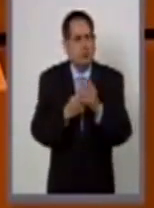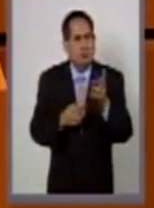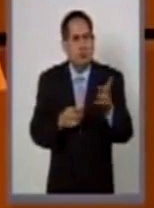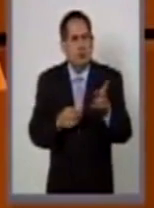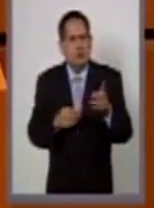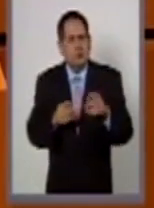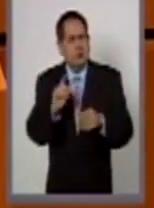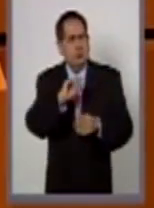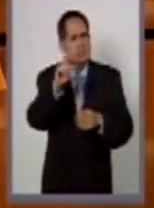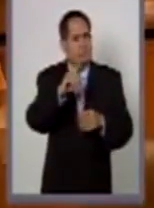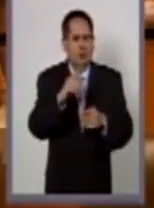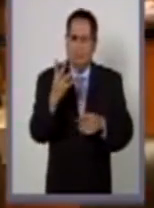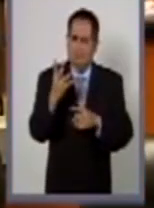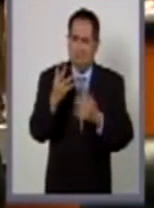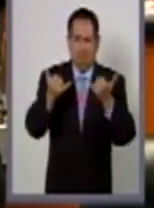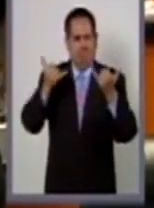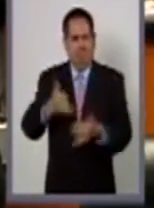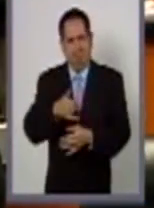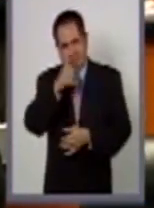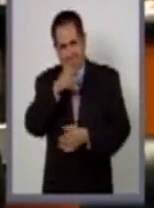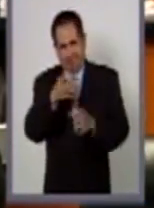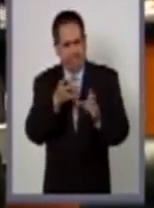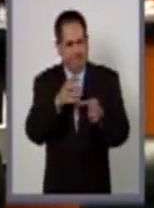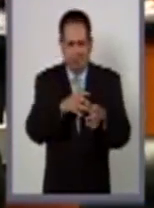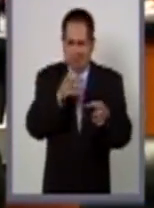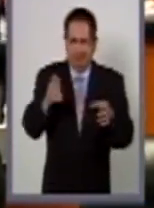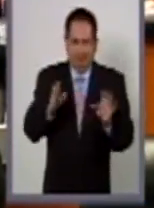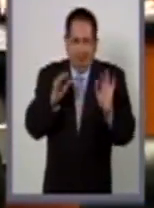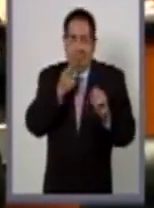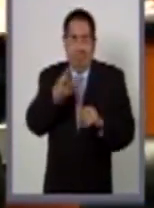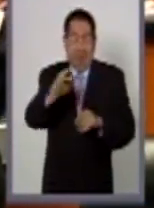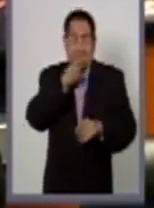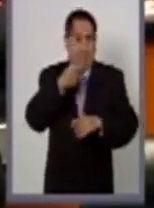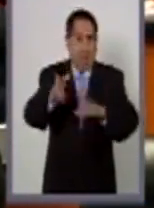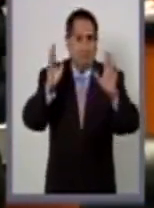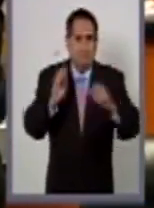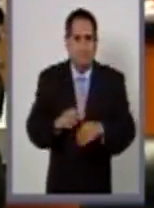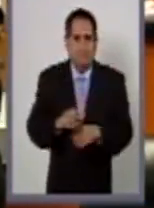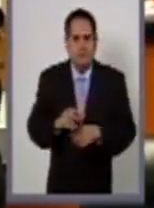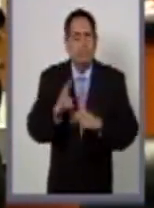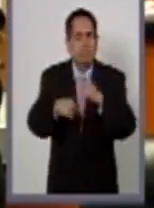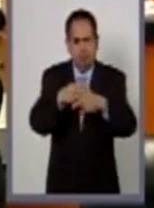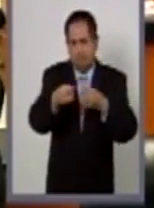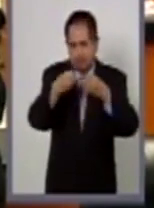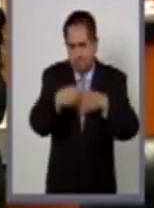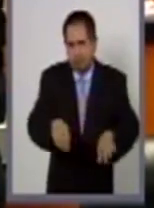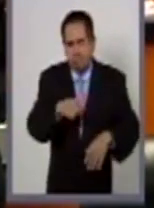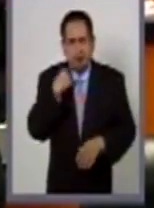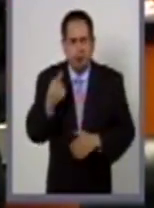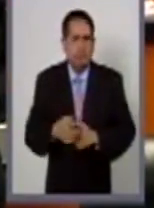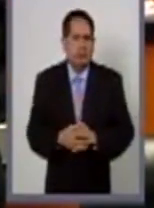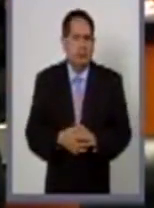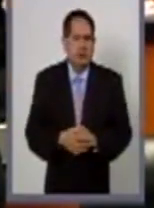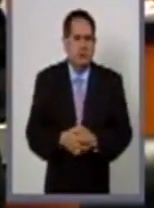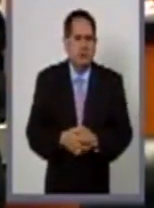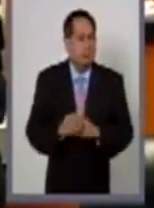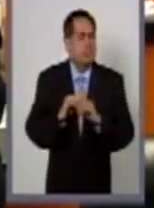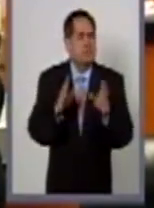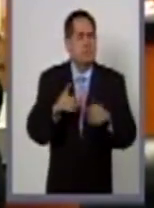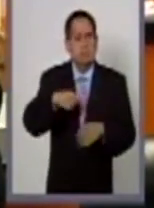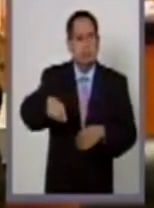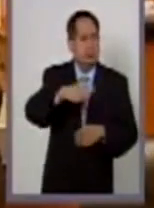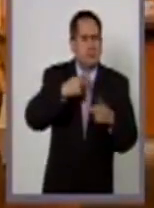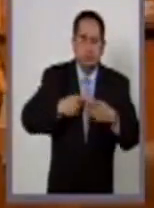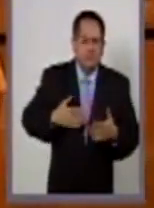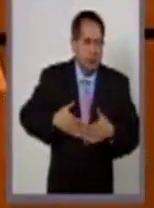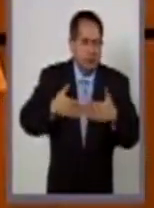Los famosos insurrectos o oportunistas, o como los quieran llamar, ¿verdad?, van a perder. La gente no tiene